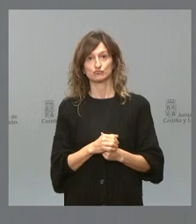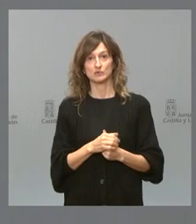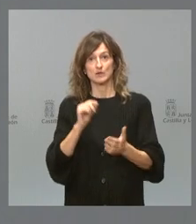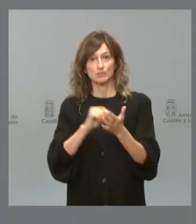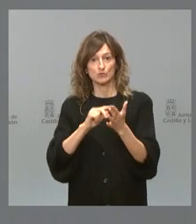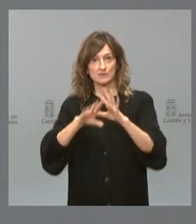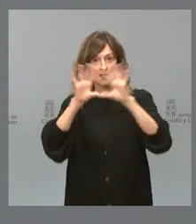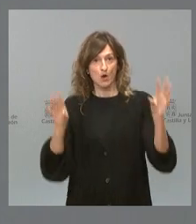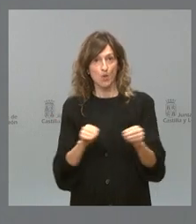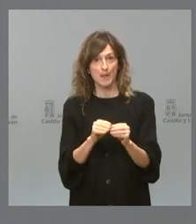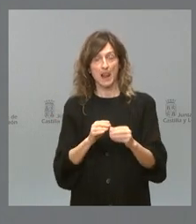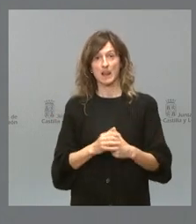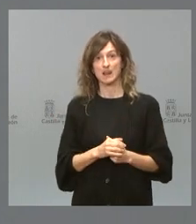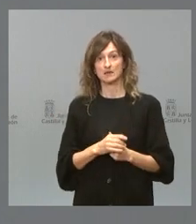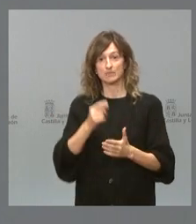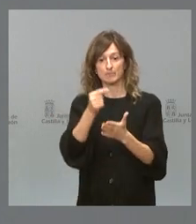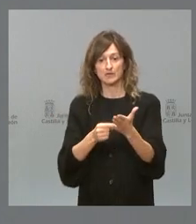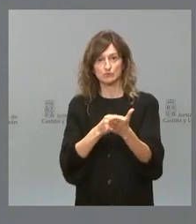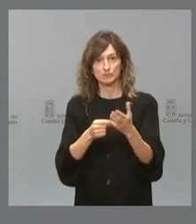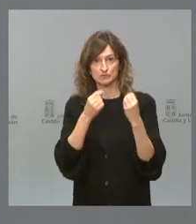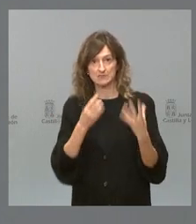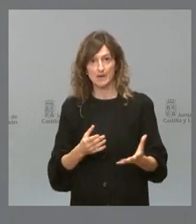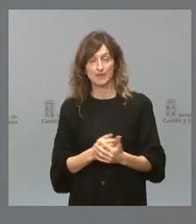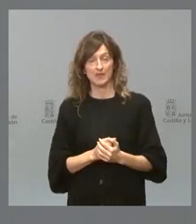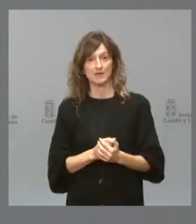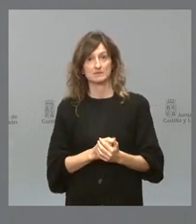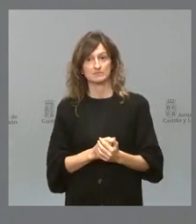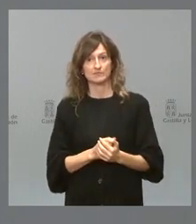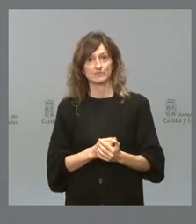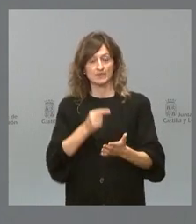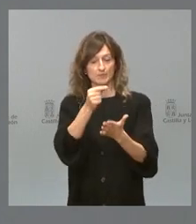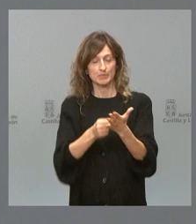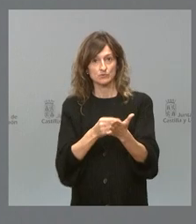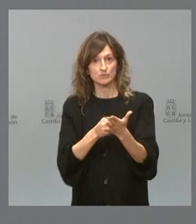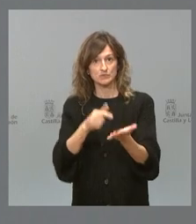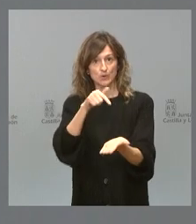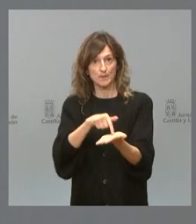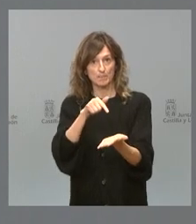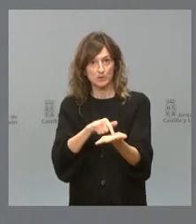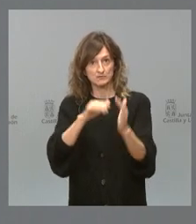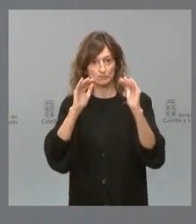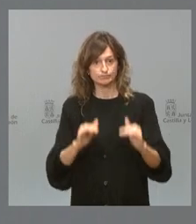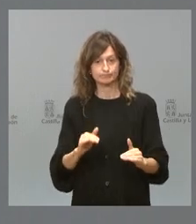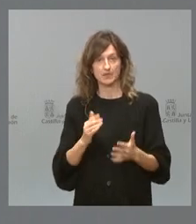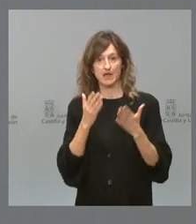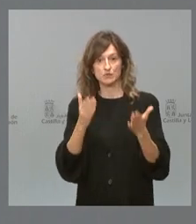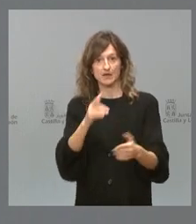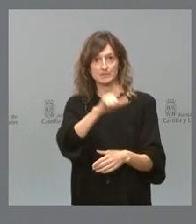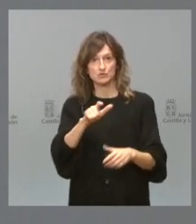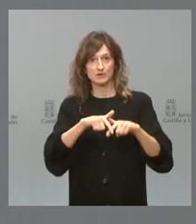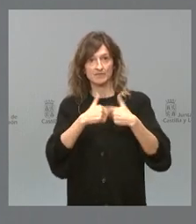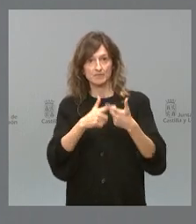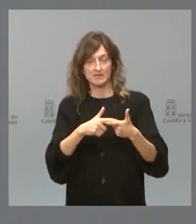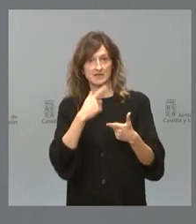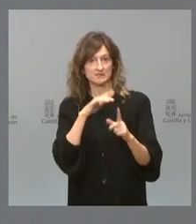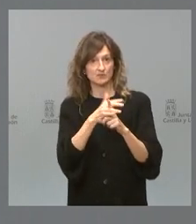global creemos que tenemos un buen presupuesto un presupuesto que permite bajar impuestos que permite ayudar a personas y familias en situaciones